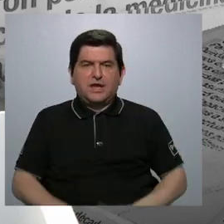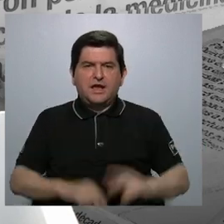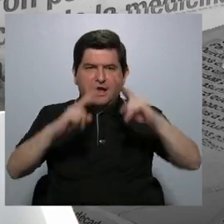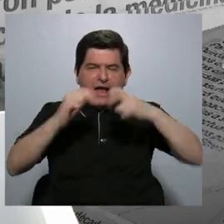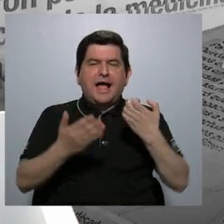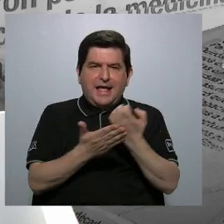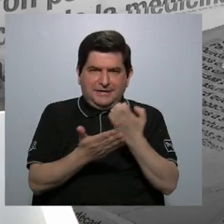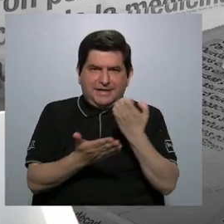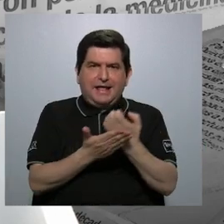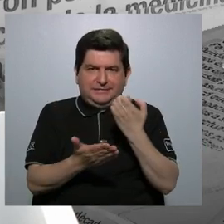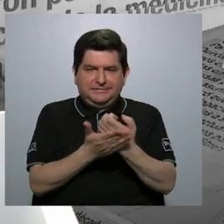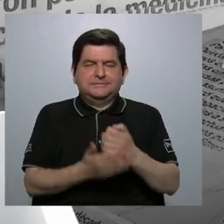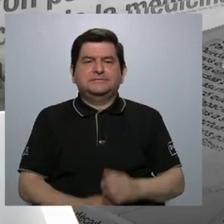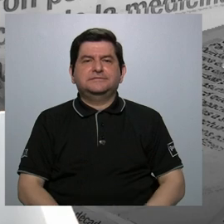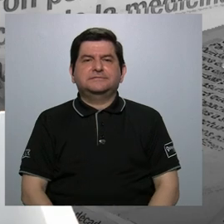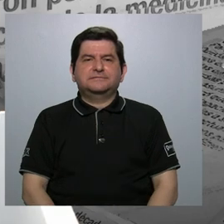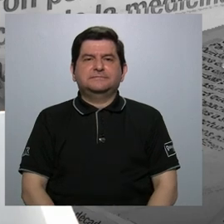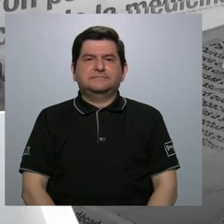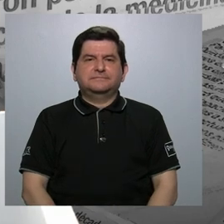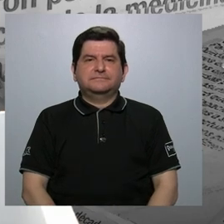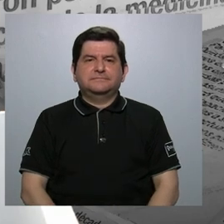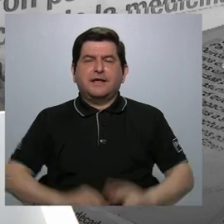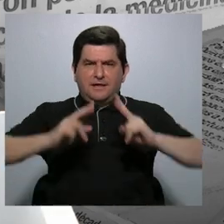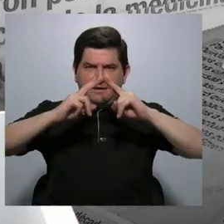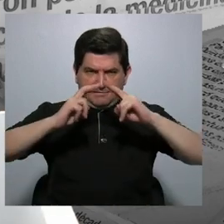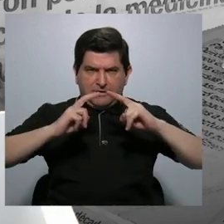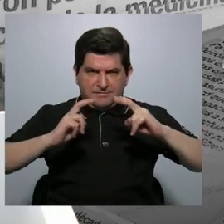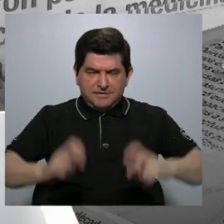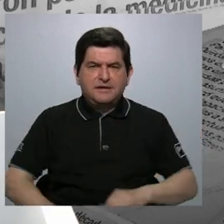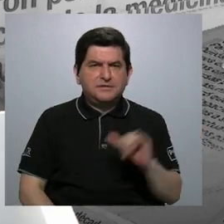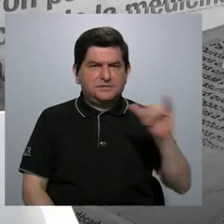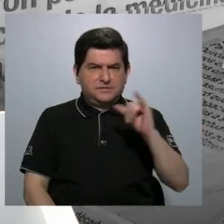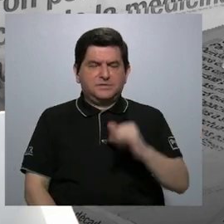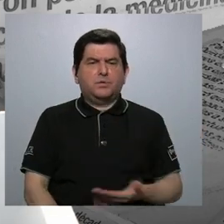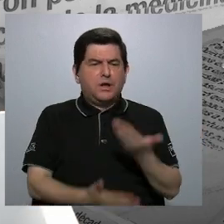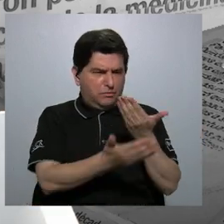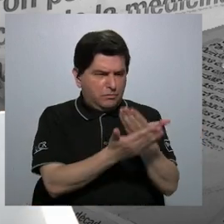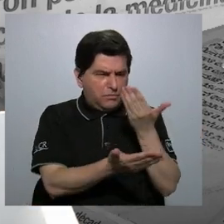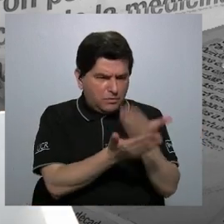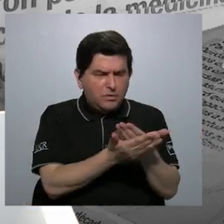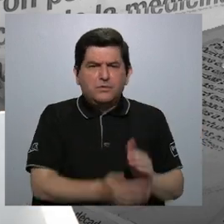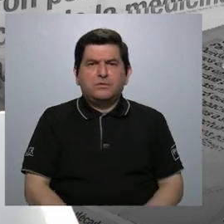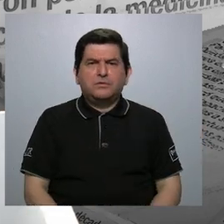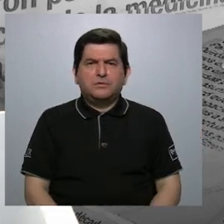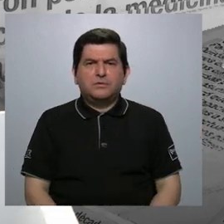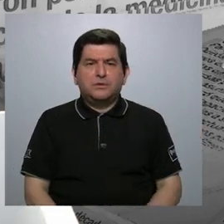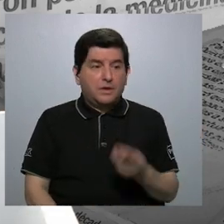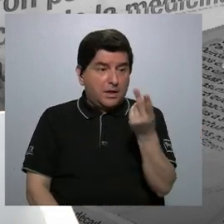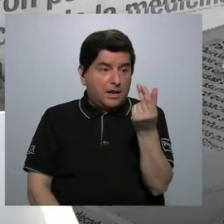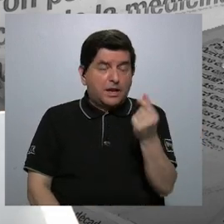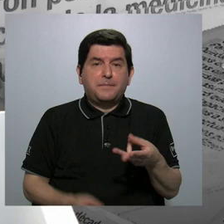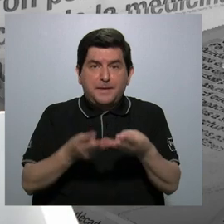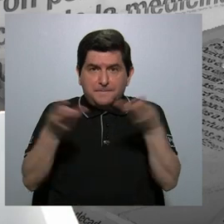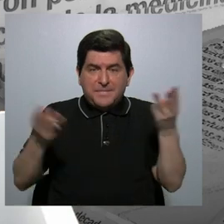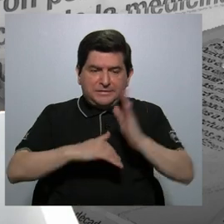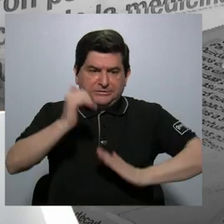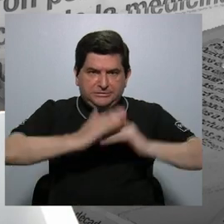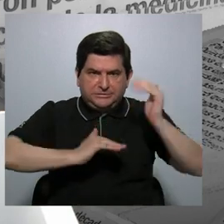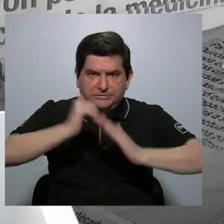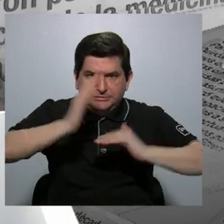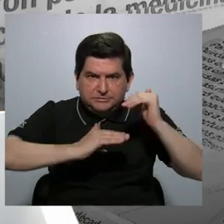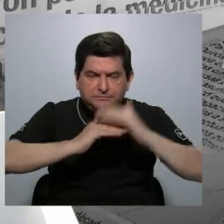análisis económico, un análisis que también verifica cómo ha estado el precio de los materiales de